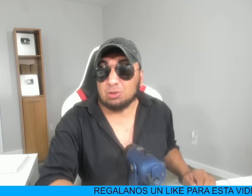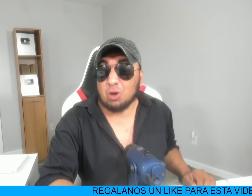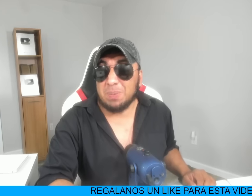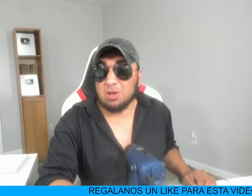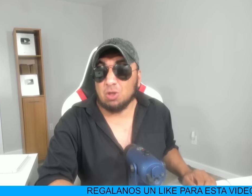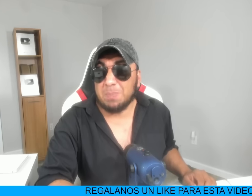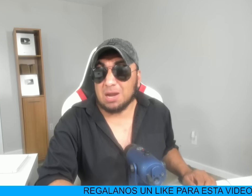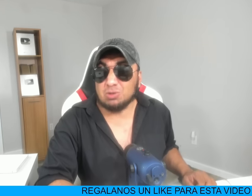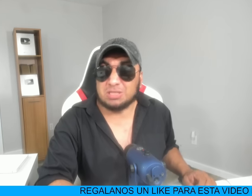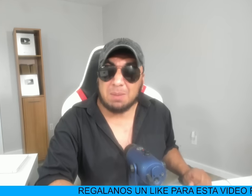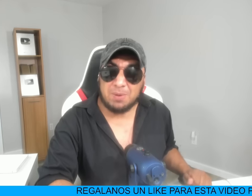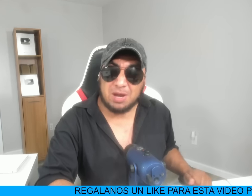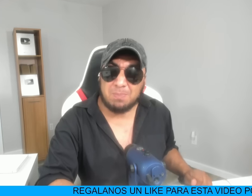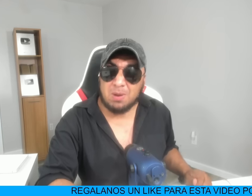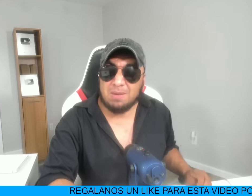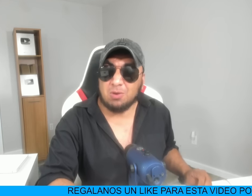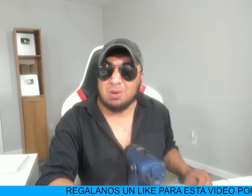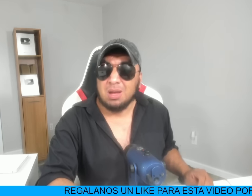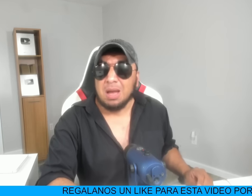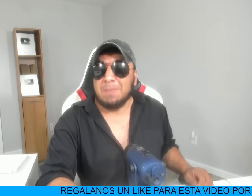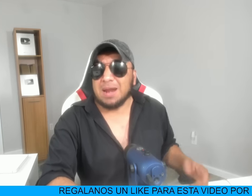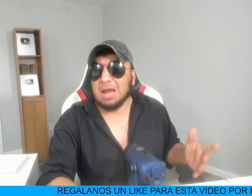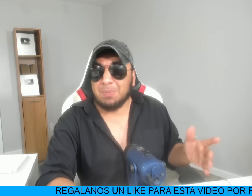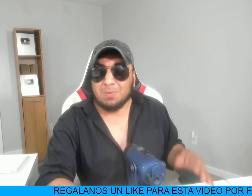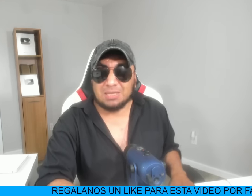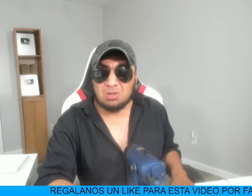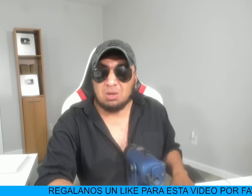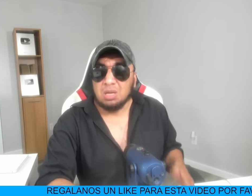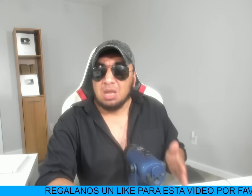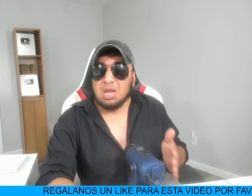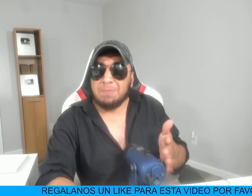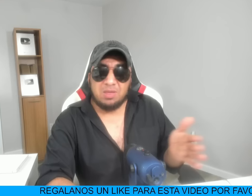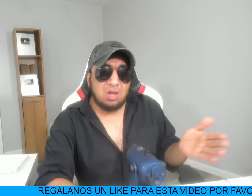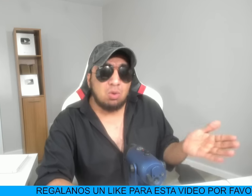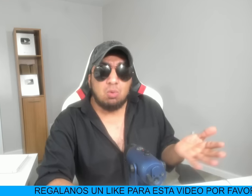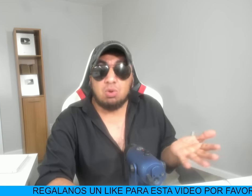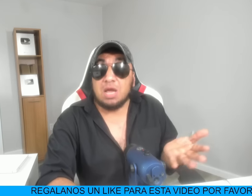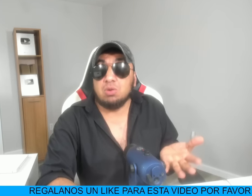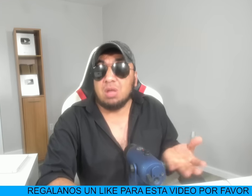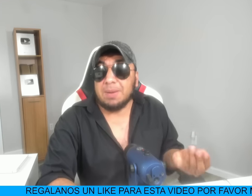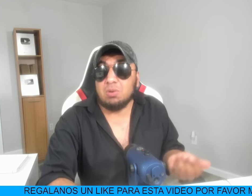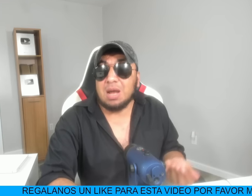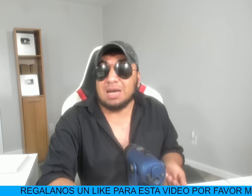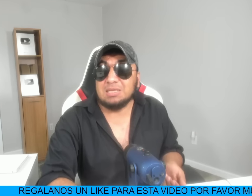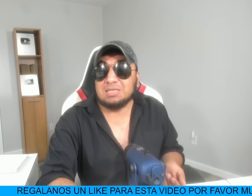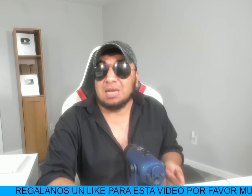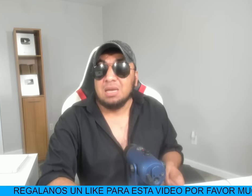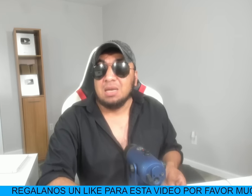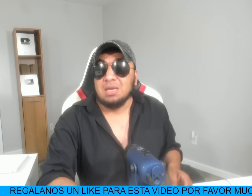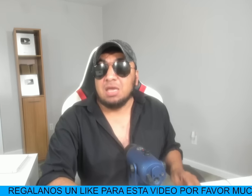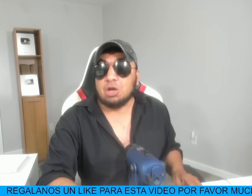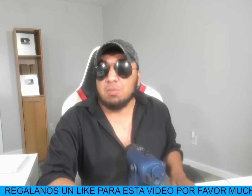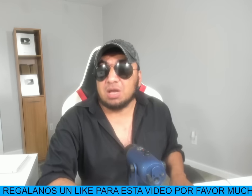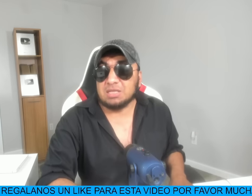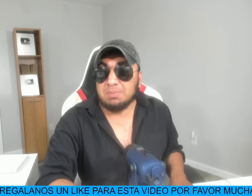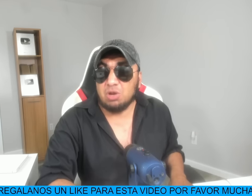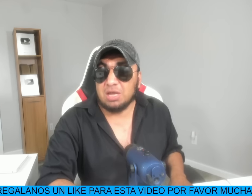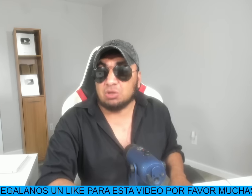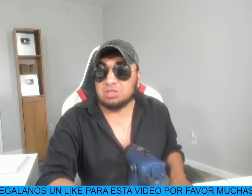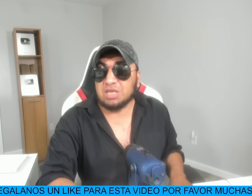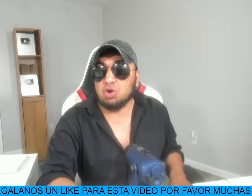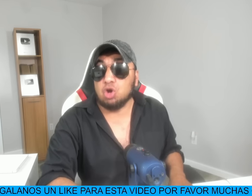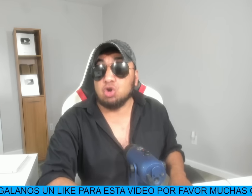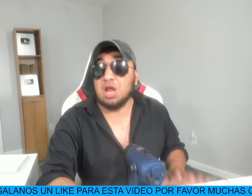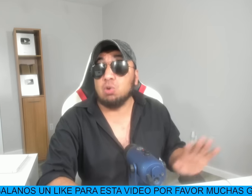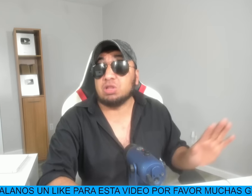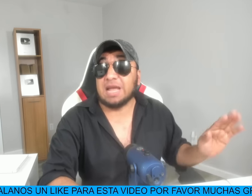que van para otro periodo para luchar por el pueblo, para la población. Le pidieron una ayuda para una cancha y como que se molestó,